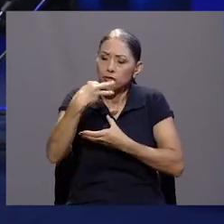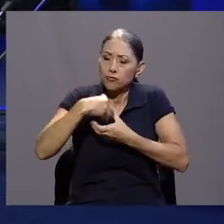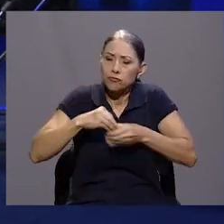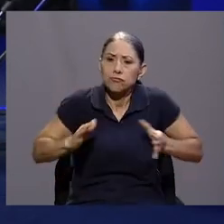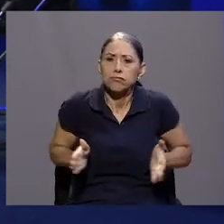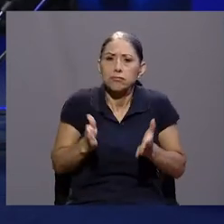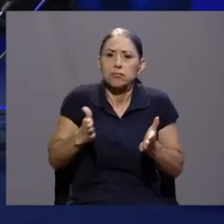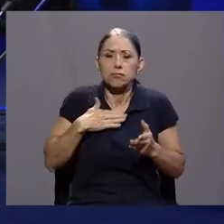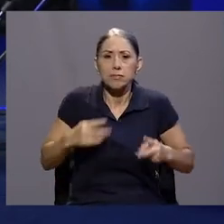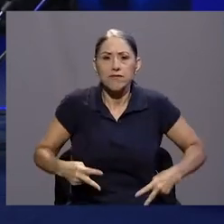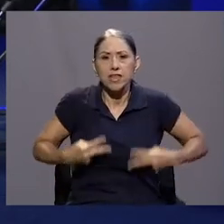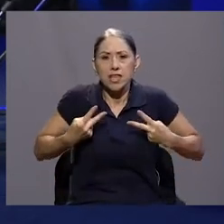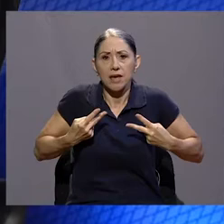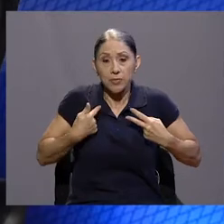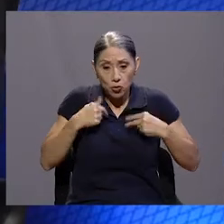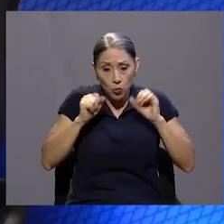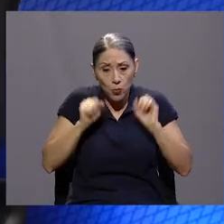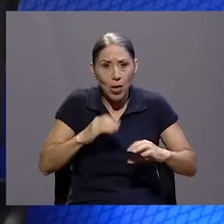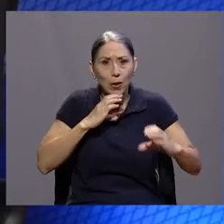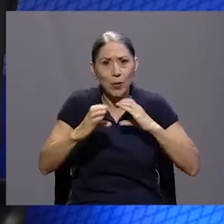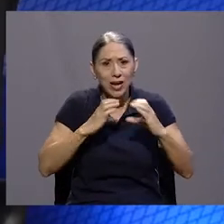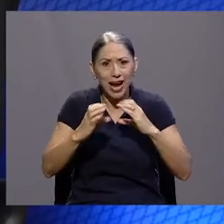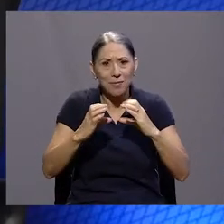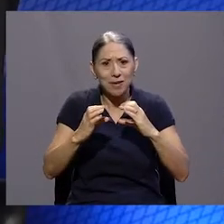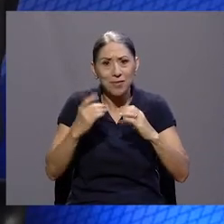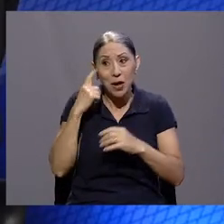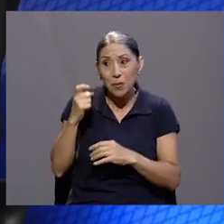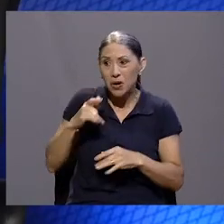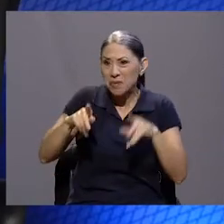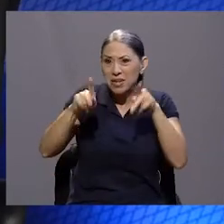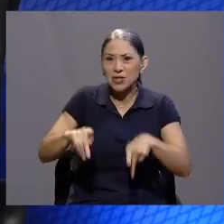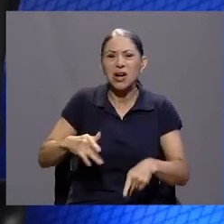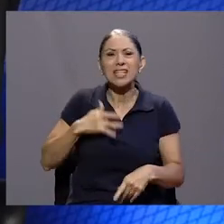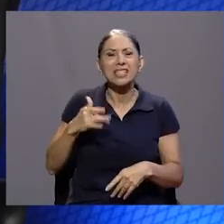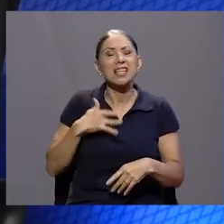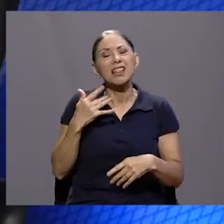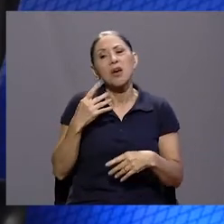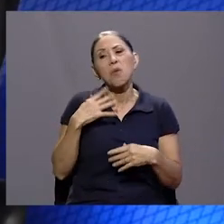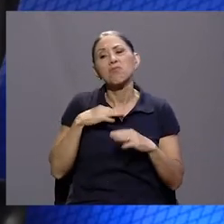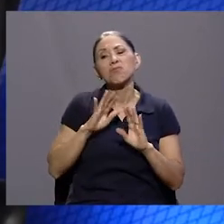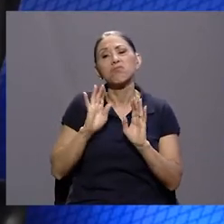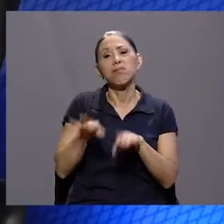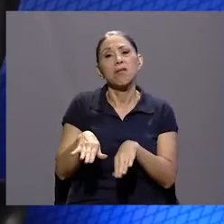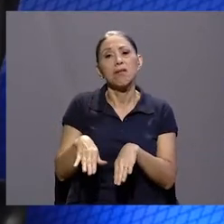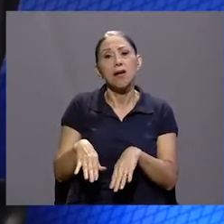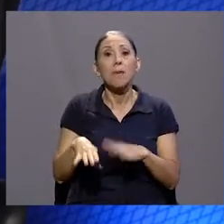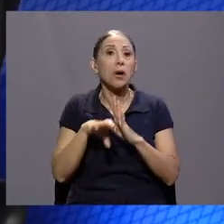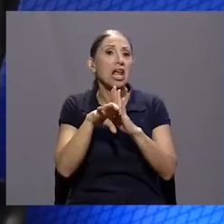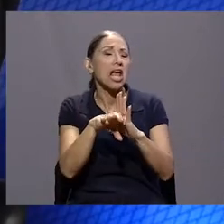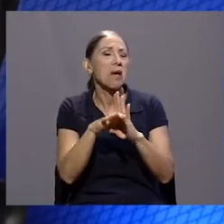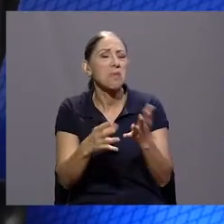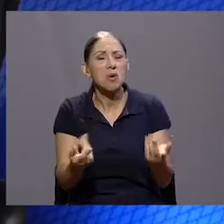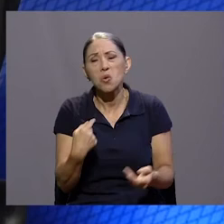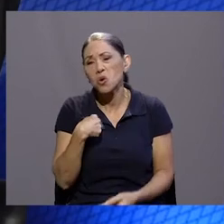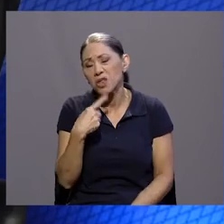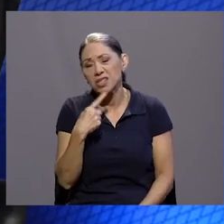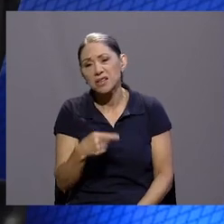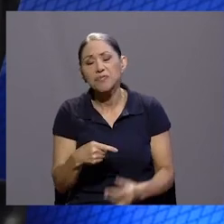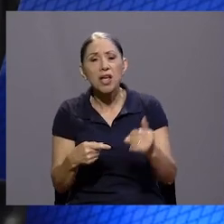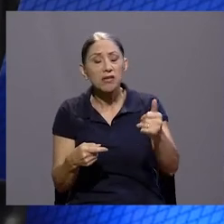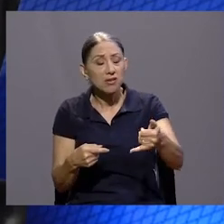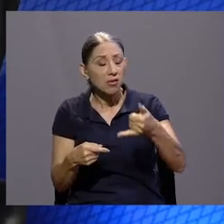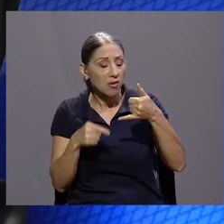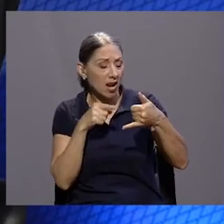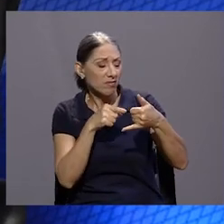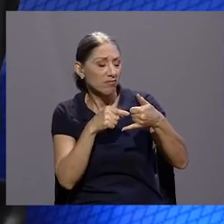porque con la languidez eso también ha pasado no no te deje en visto verdad la expresión de ahora no te conteste me da pereza hablar por este